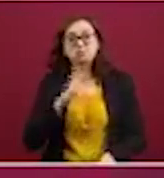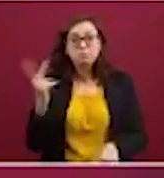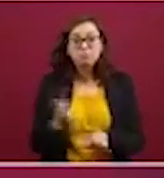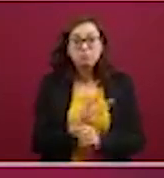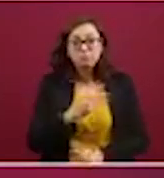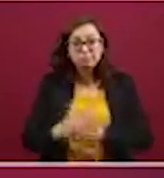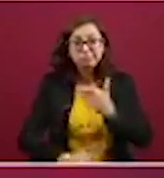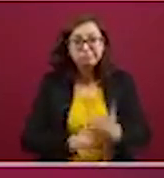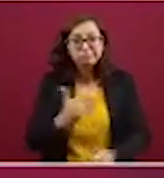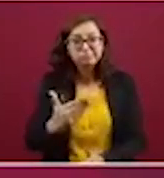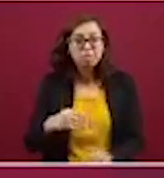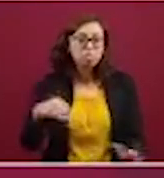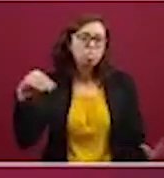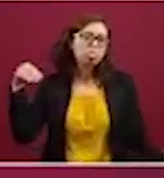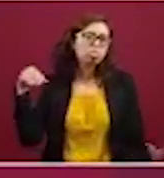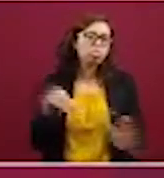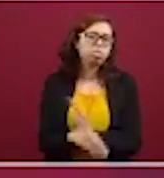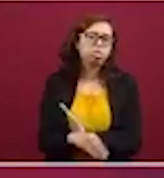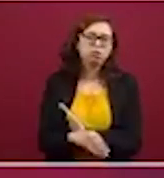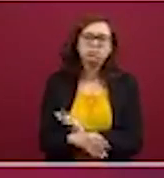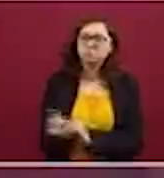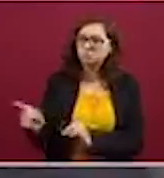la producción